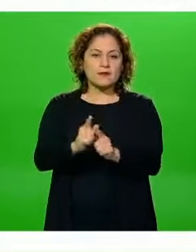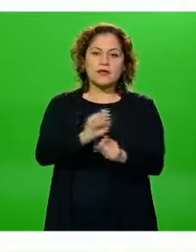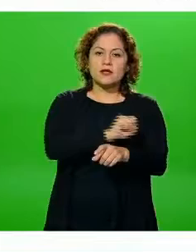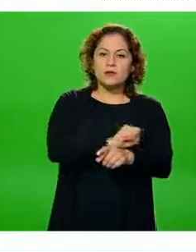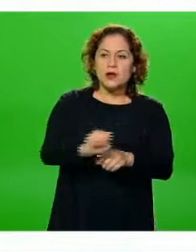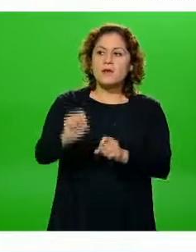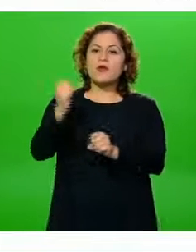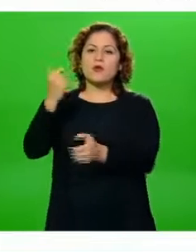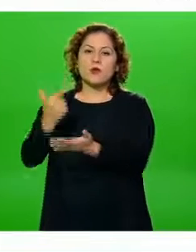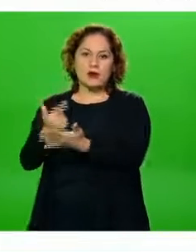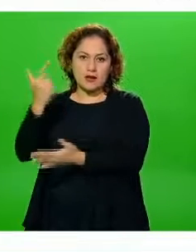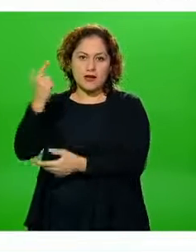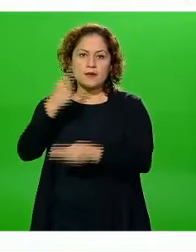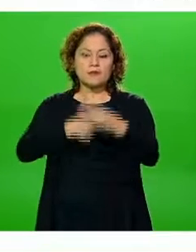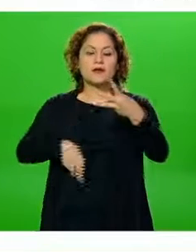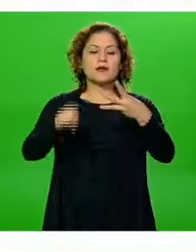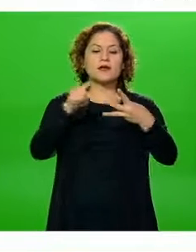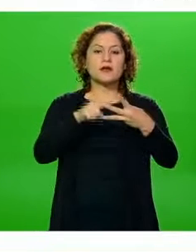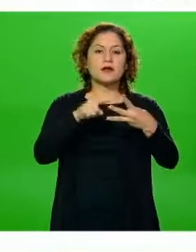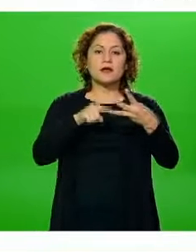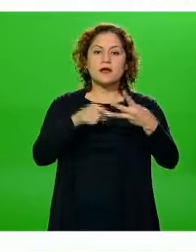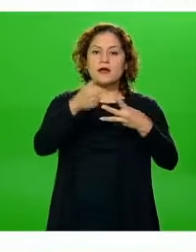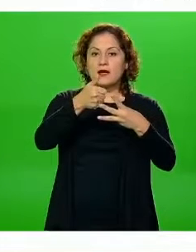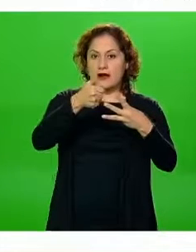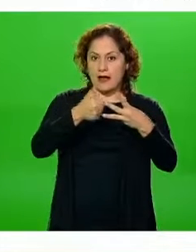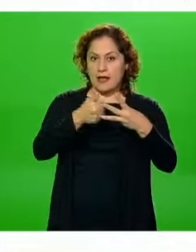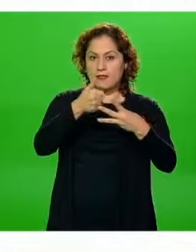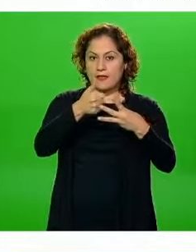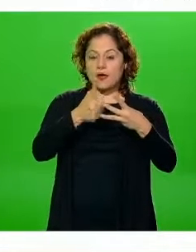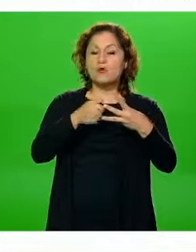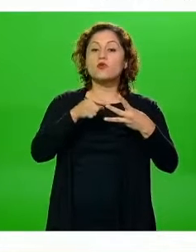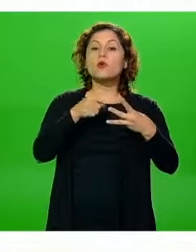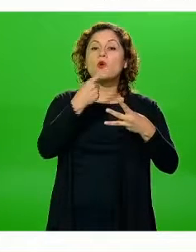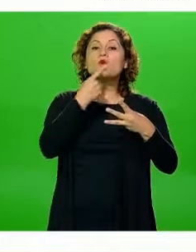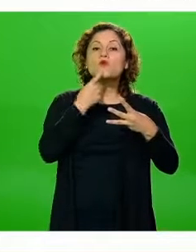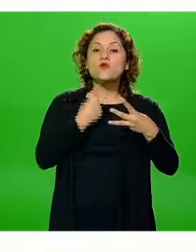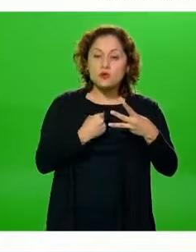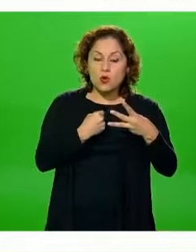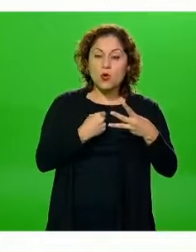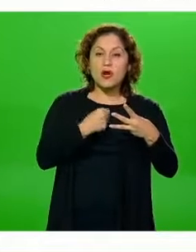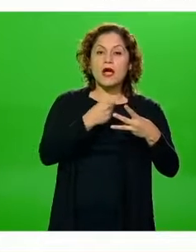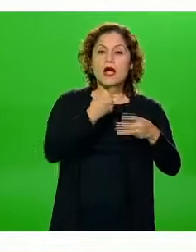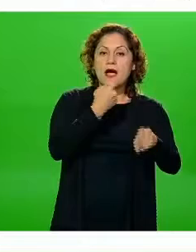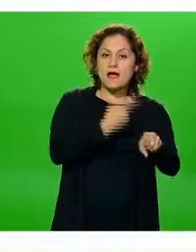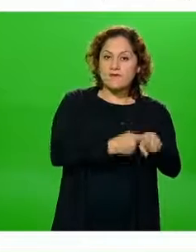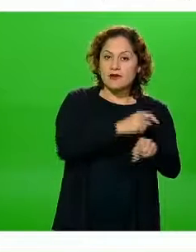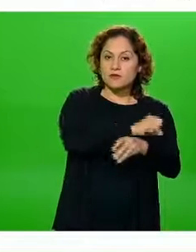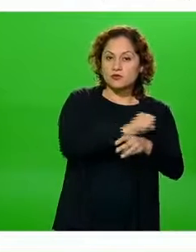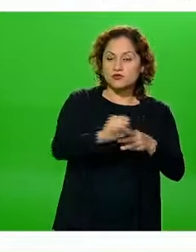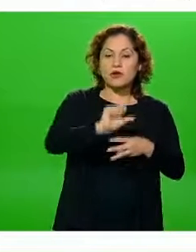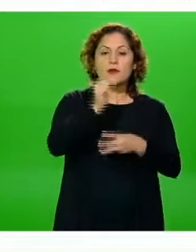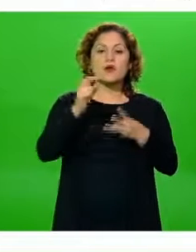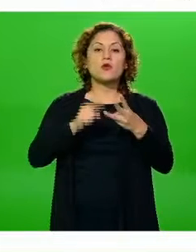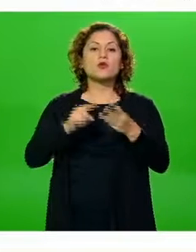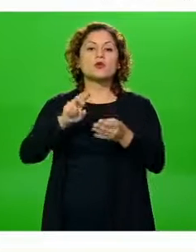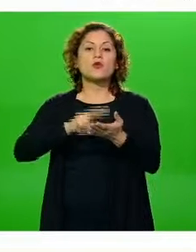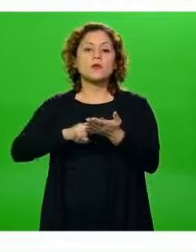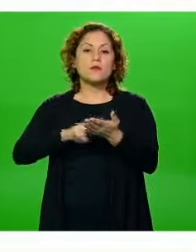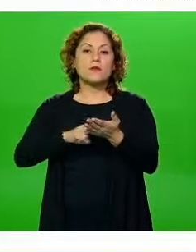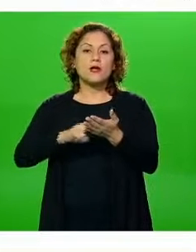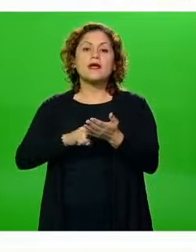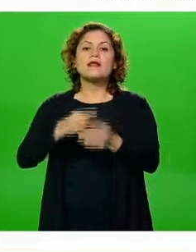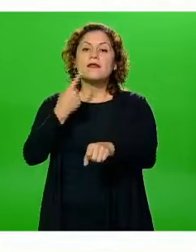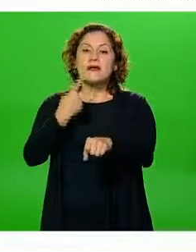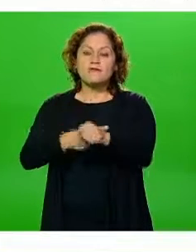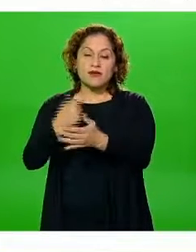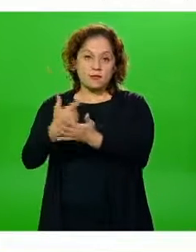y la línea roja y la línea verde son cada una respectivamente la roja de camas generales y la verde de camas con ventilador.